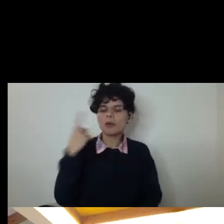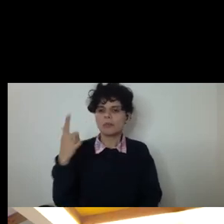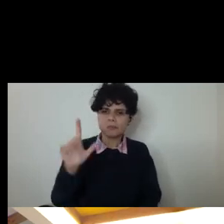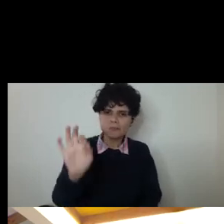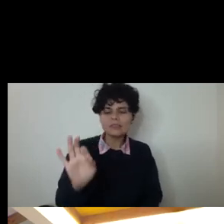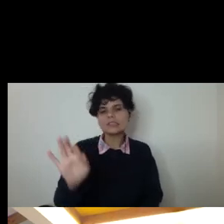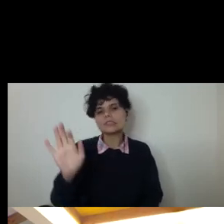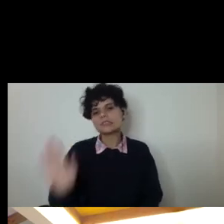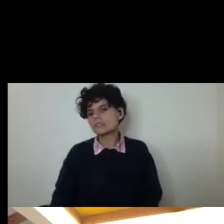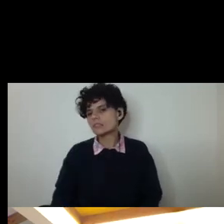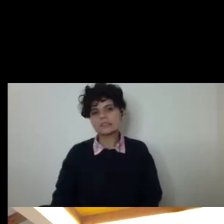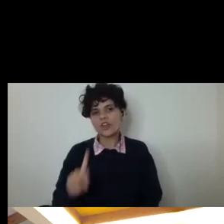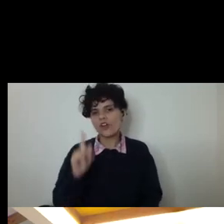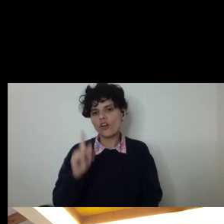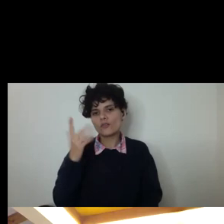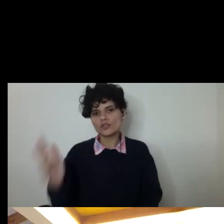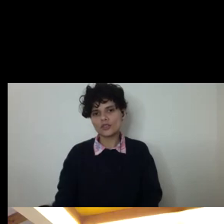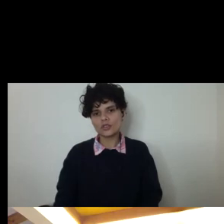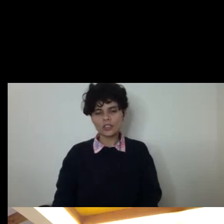mostrar.